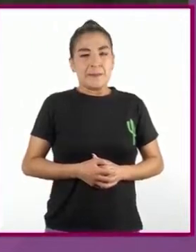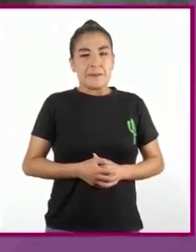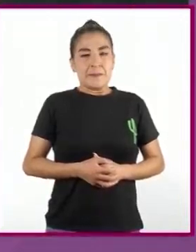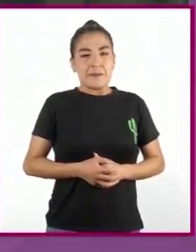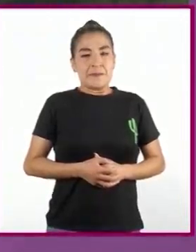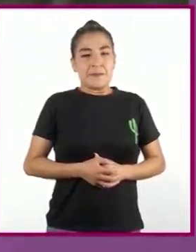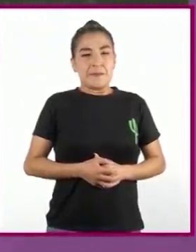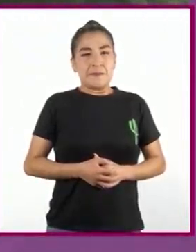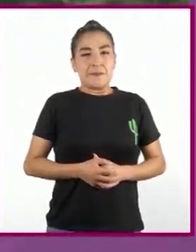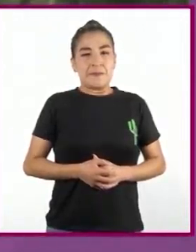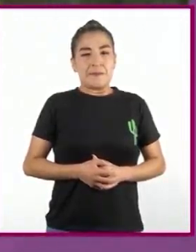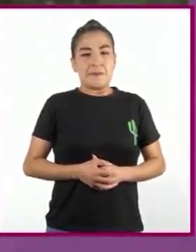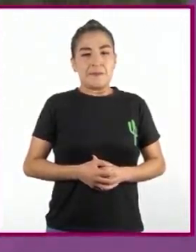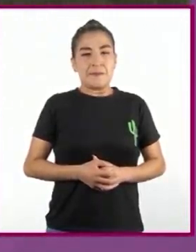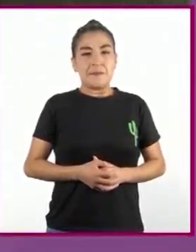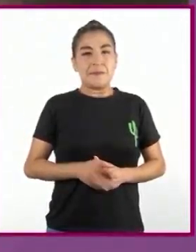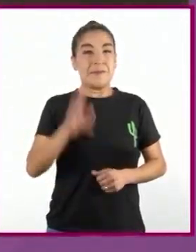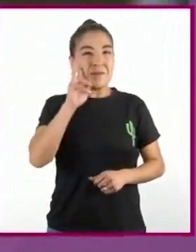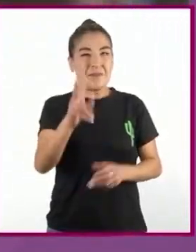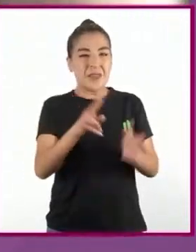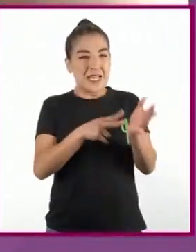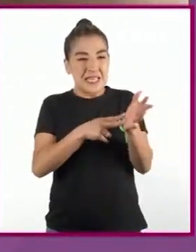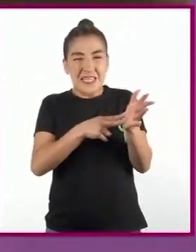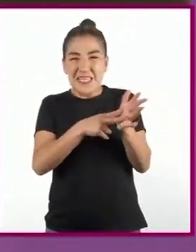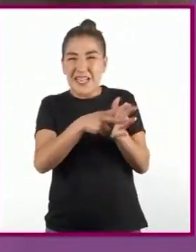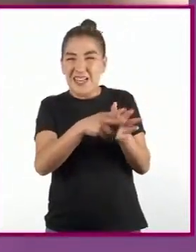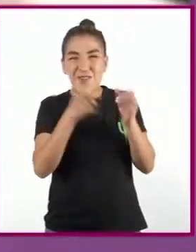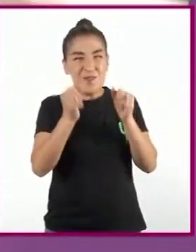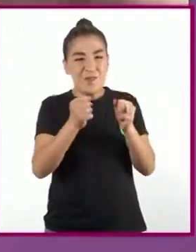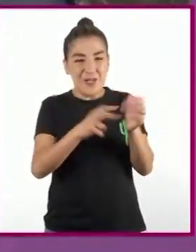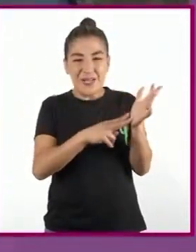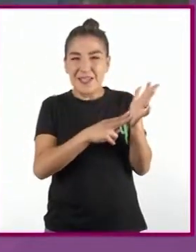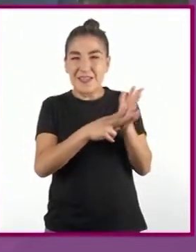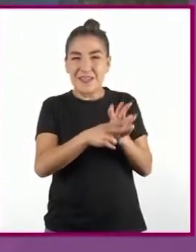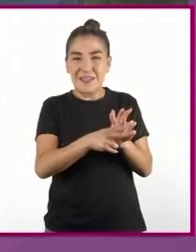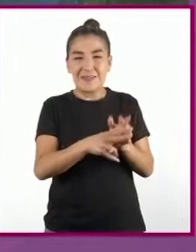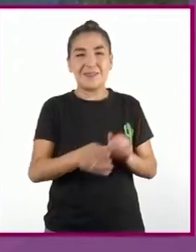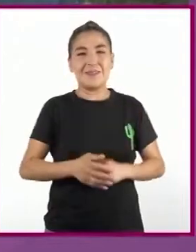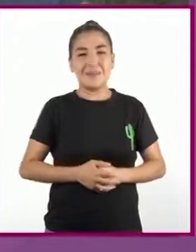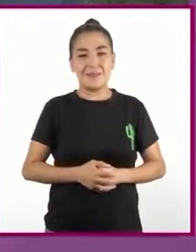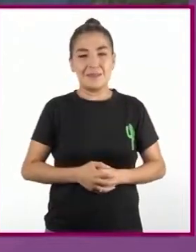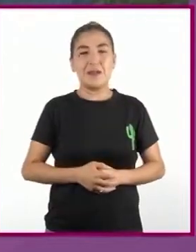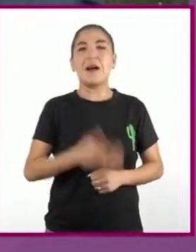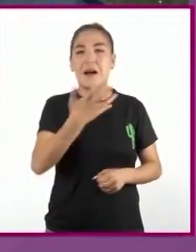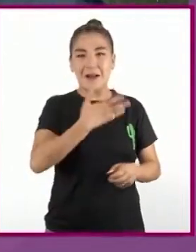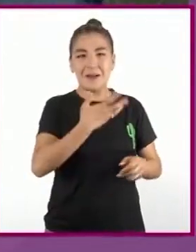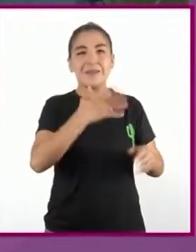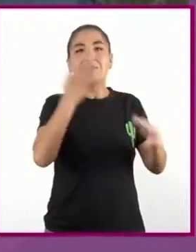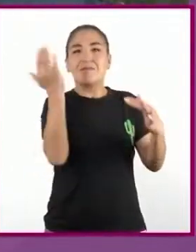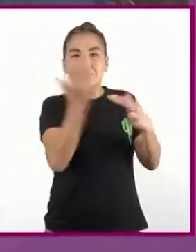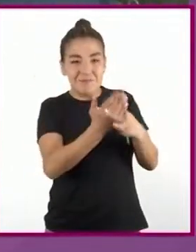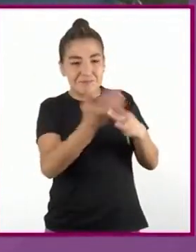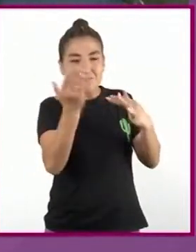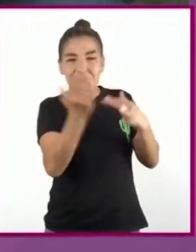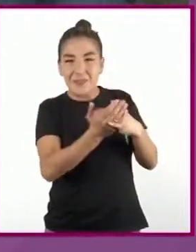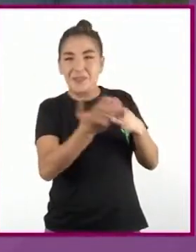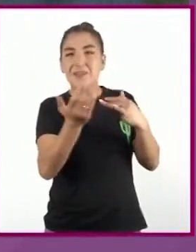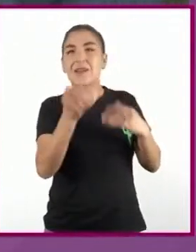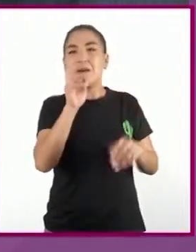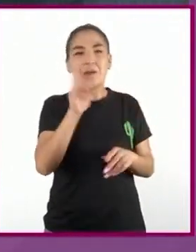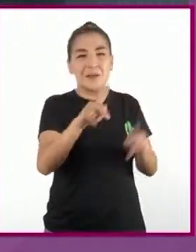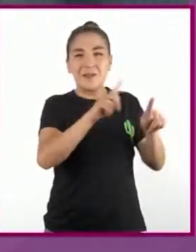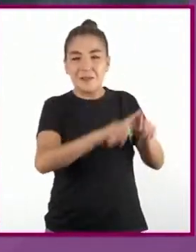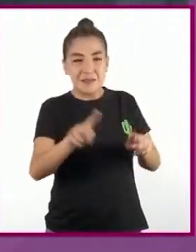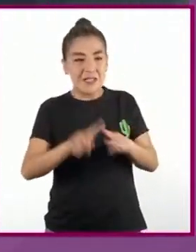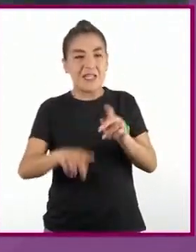Sí, es negra, negra, negra. Negra totalmente. Y están todas las etapas, Sí. los bloques, la de mala